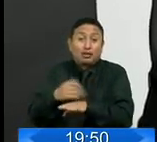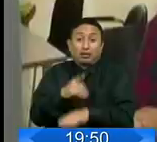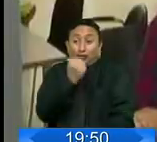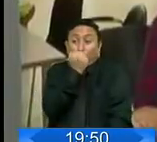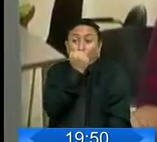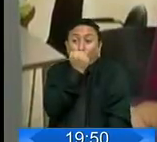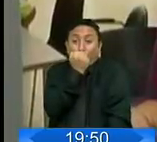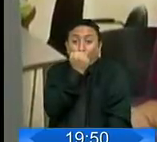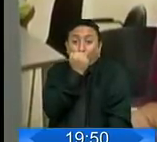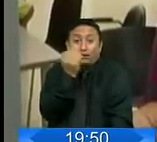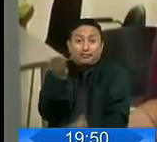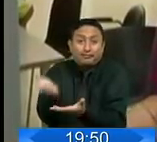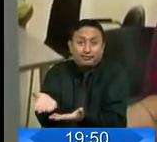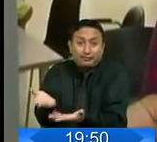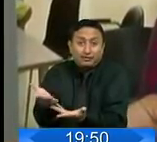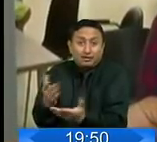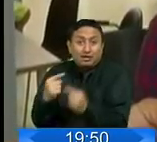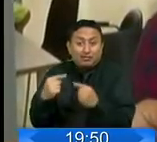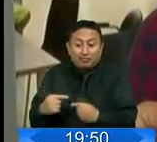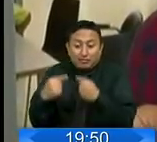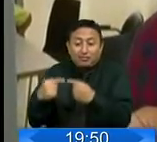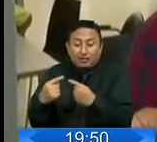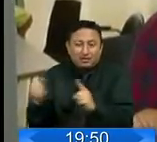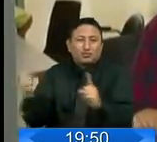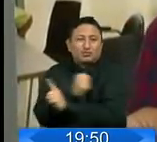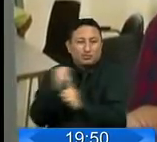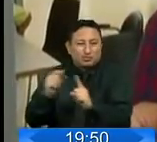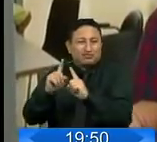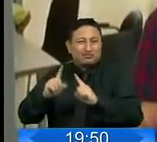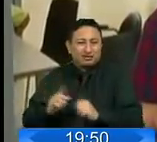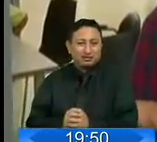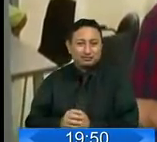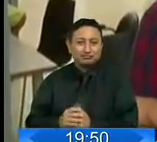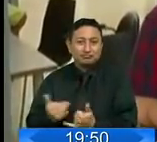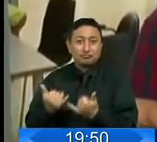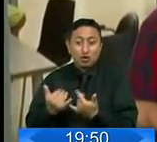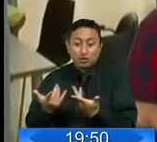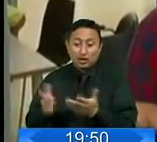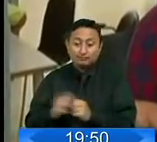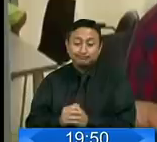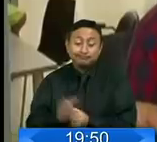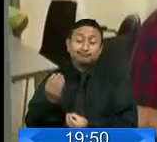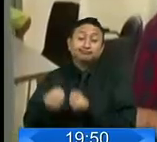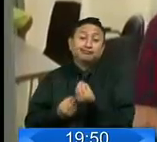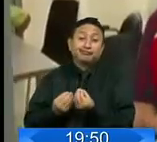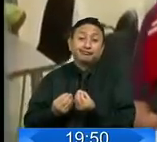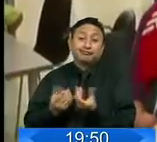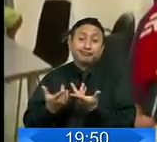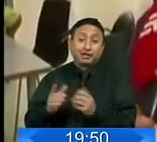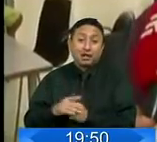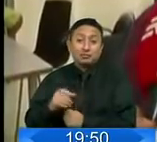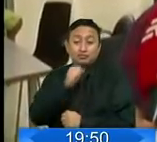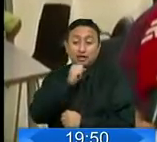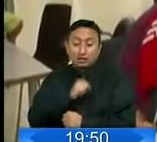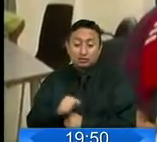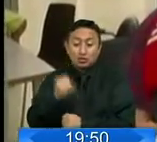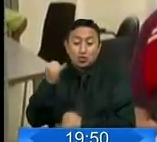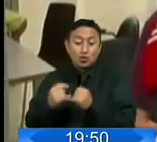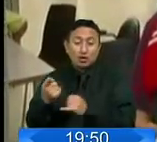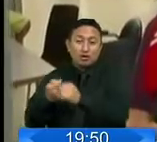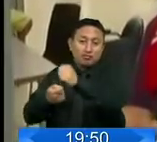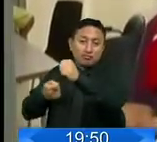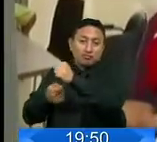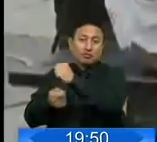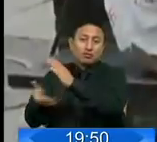ha recibido maltrato de diferentes índoles y ya a estas alturas, ya siendo adultos mayores, procedió pues a dar muerte a su